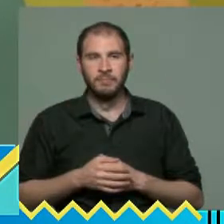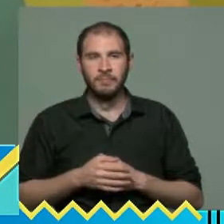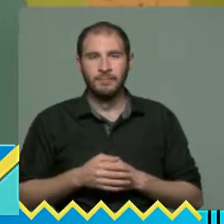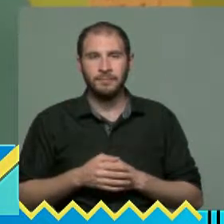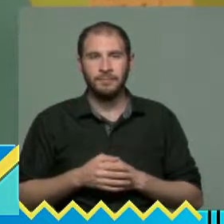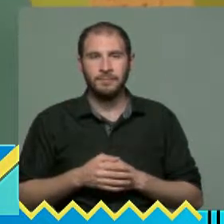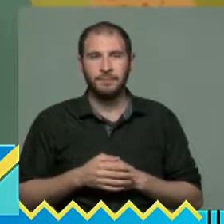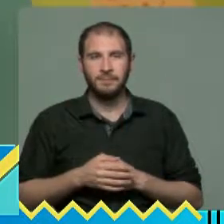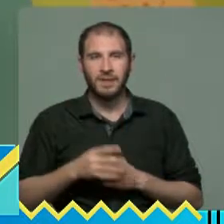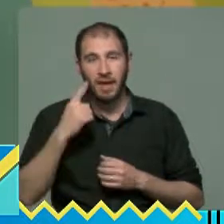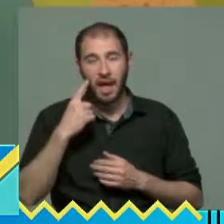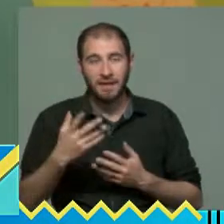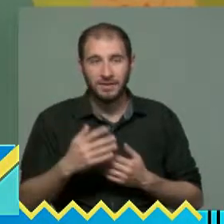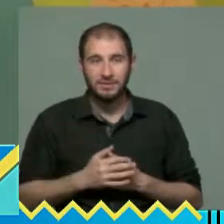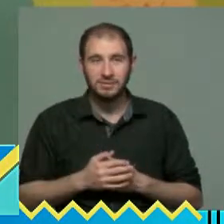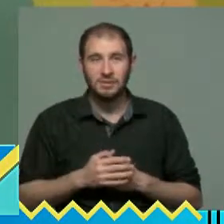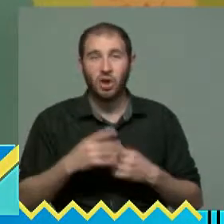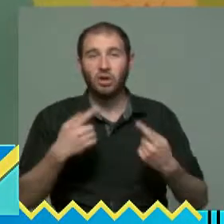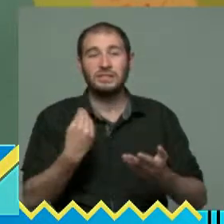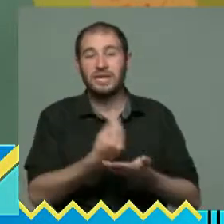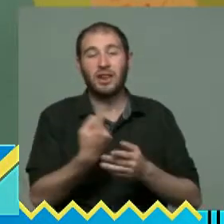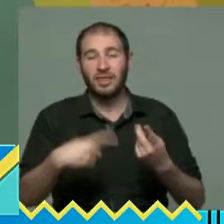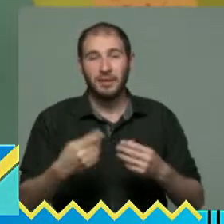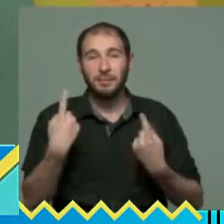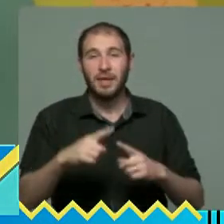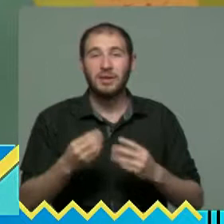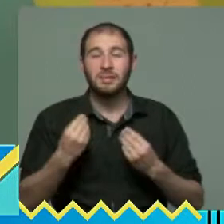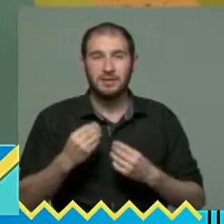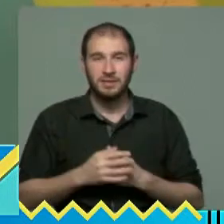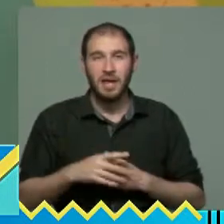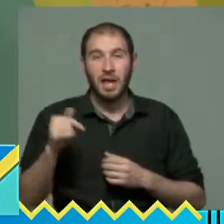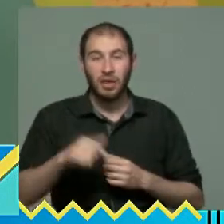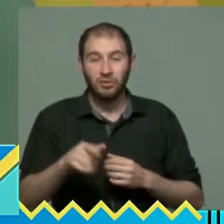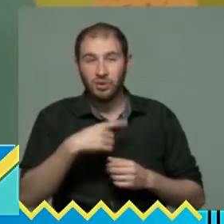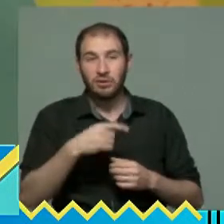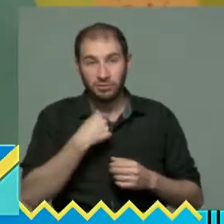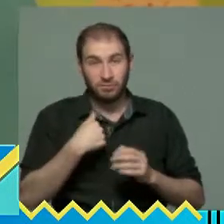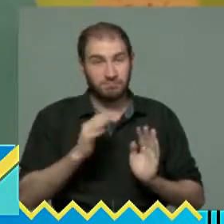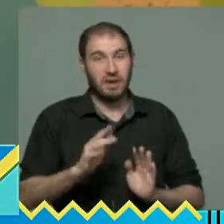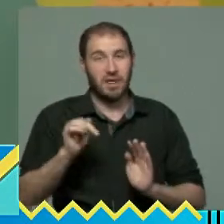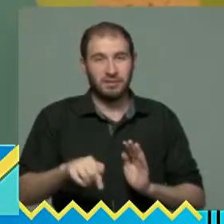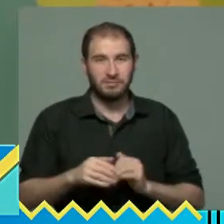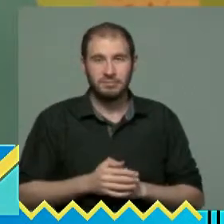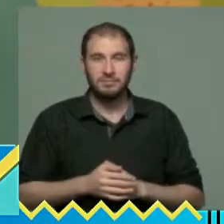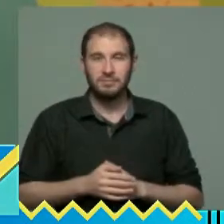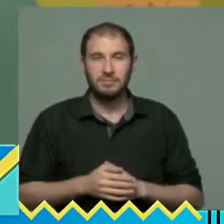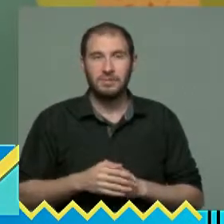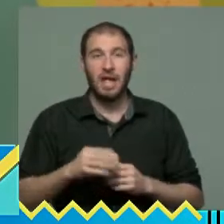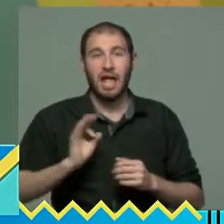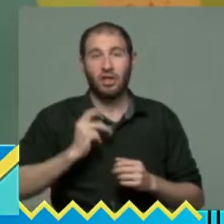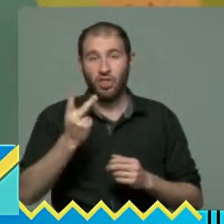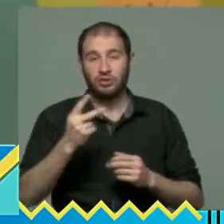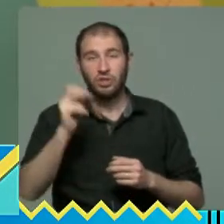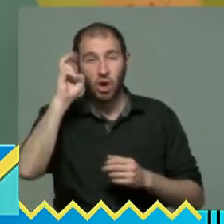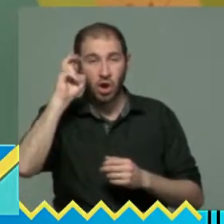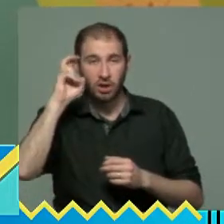puede, vamos a ver cuáles son las posiciones que tiene, pero la realidad concreta es que lo que se esperaba, y yo esperaba, era que en estos 2 años Cornejo